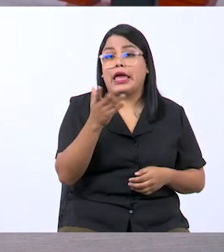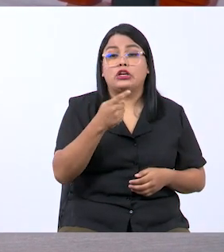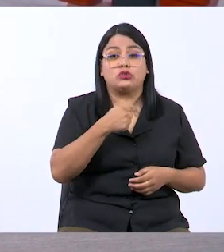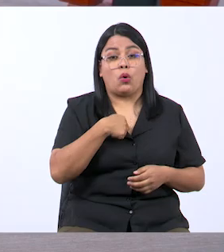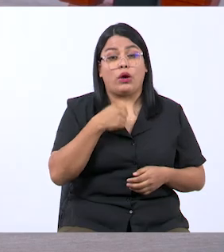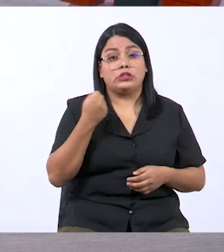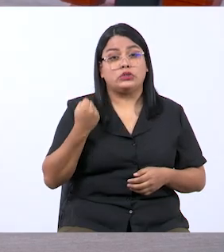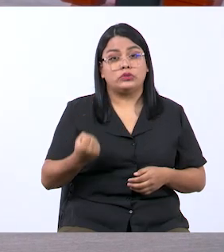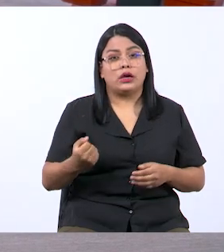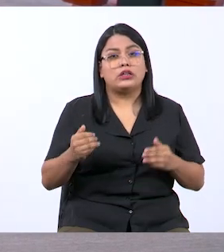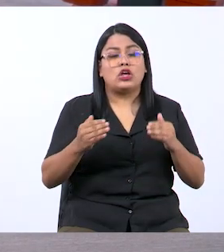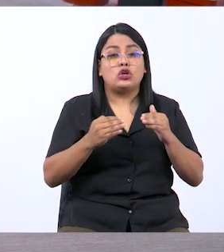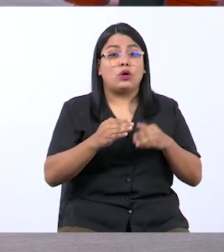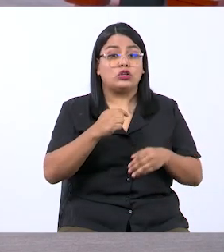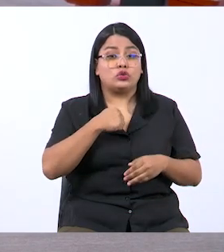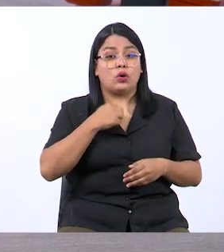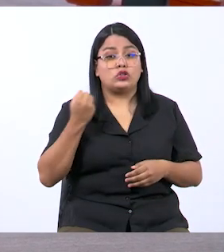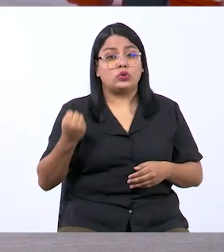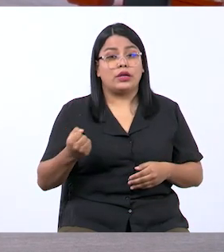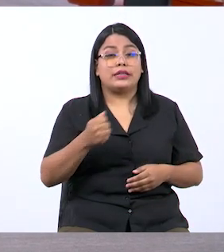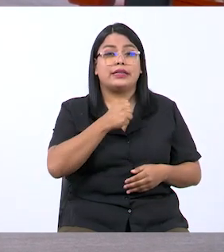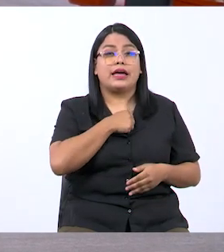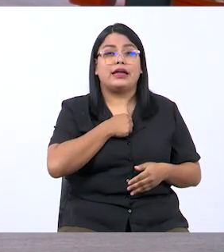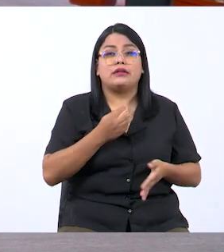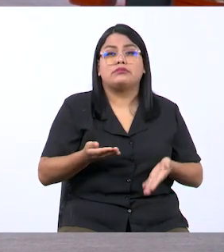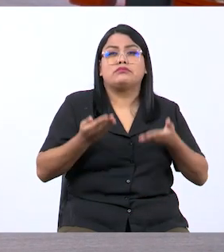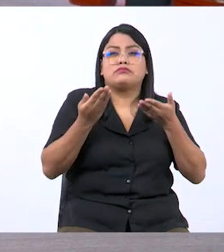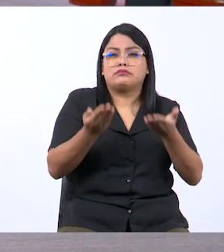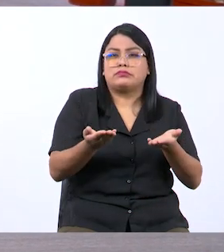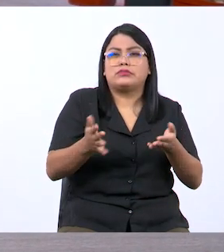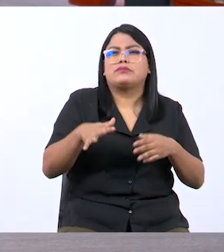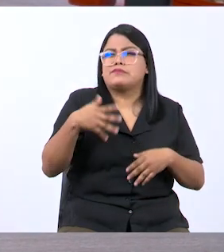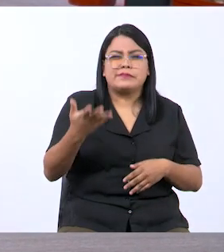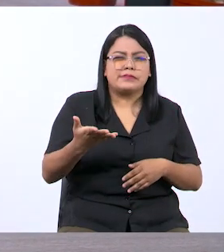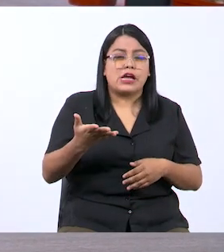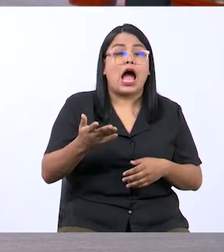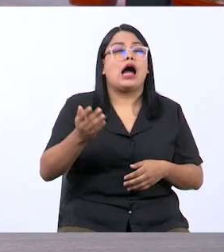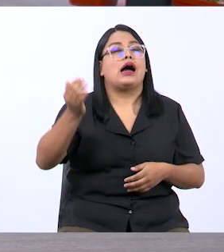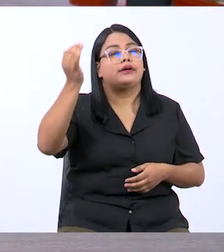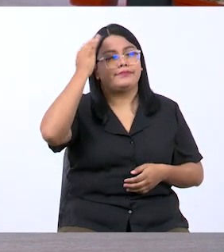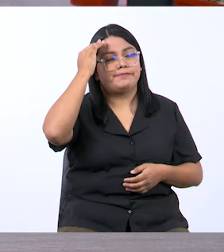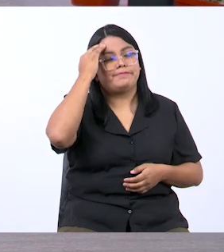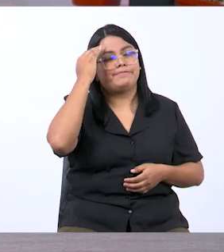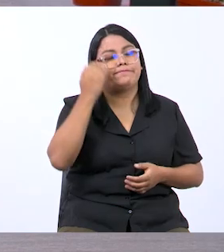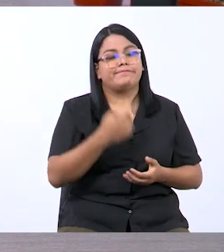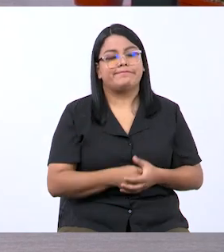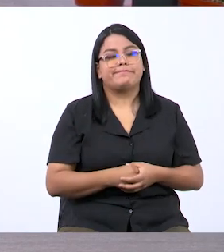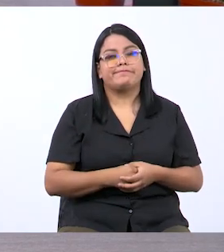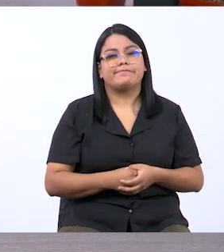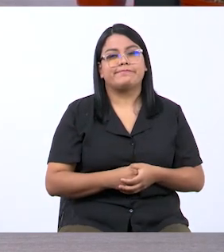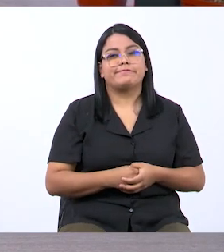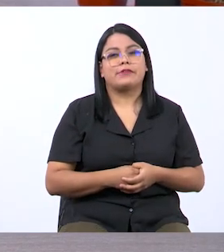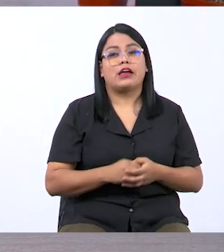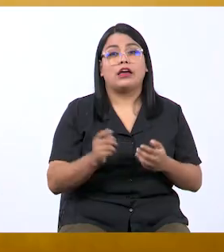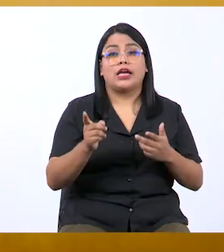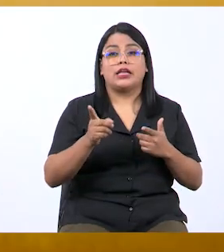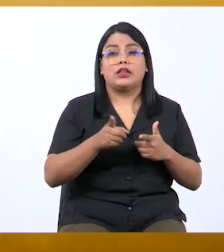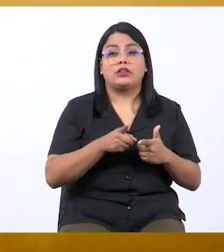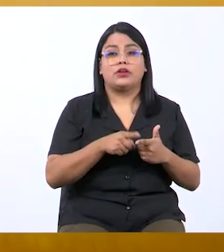estudiante y qué es el producto que debo entregar como evidencia de mi aprendizaje y cómo me lo van a evaluar. Es así